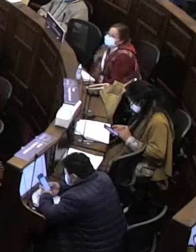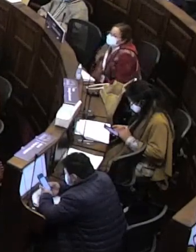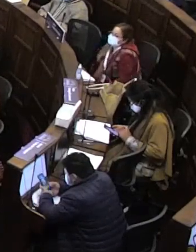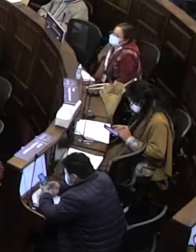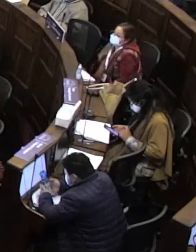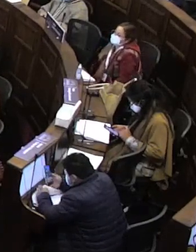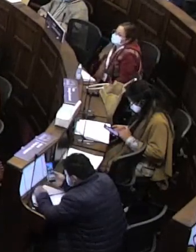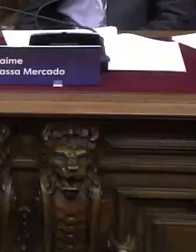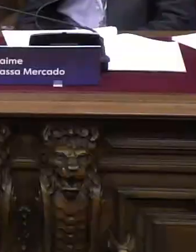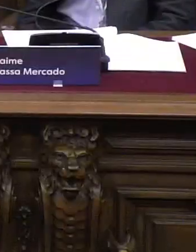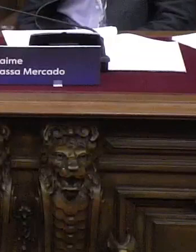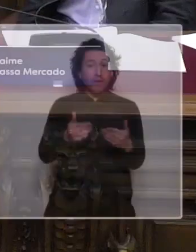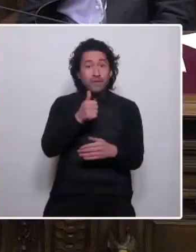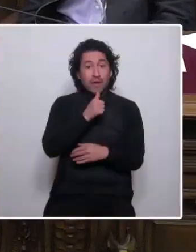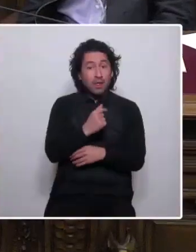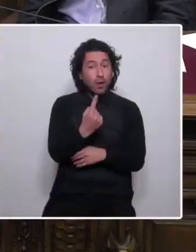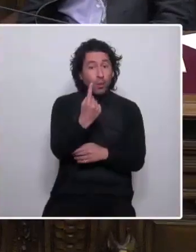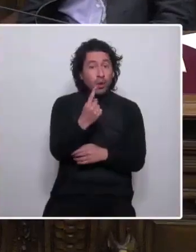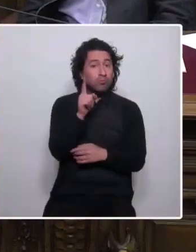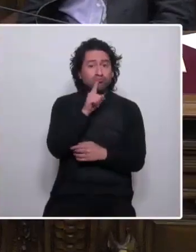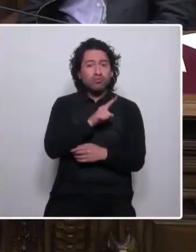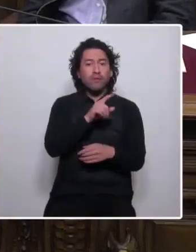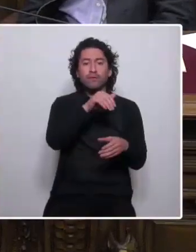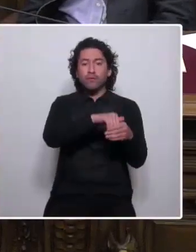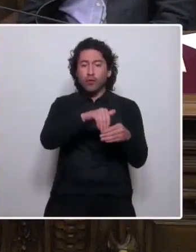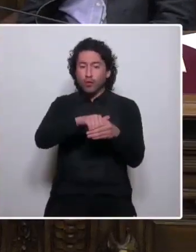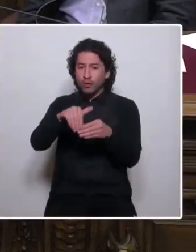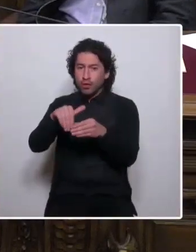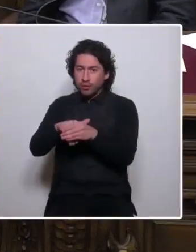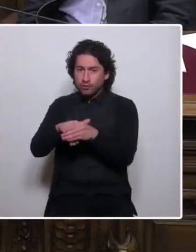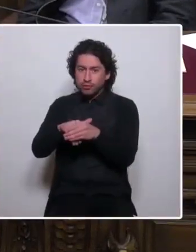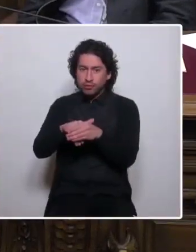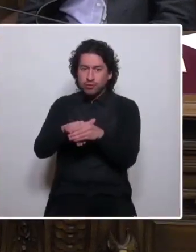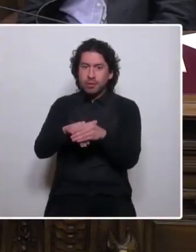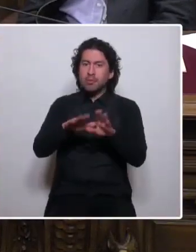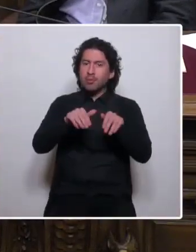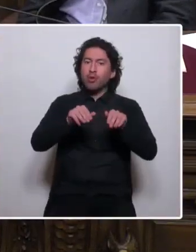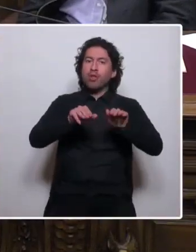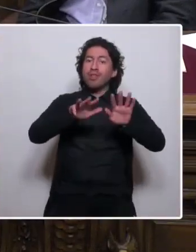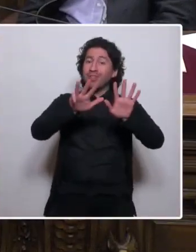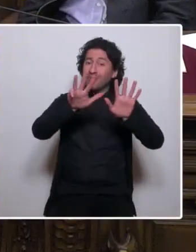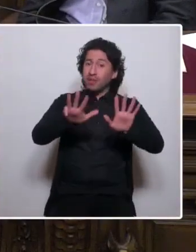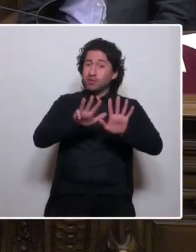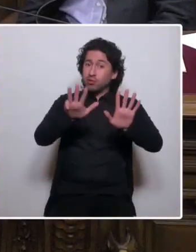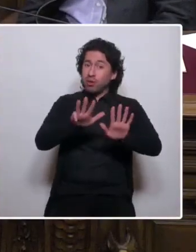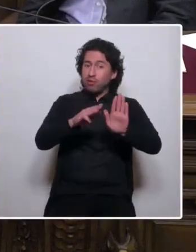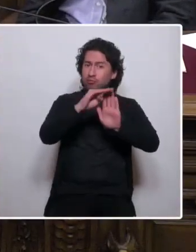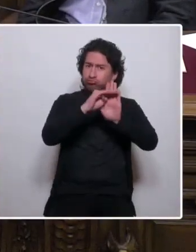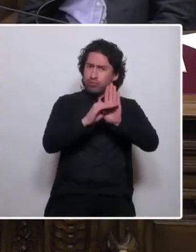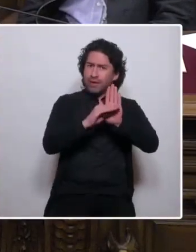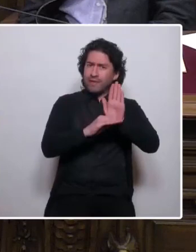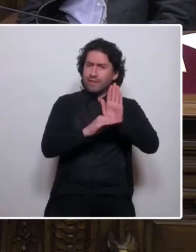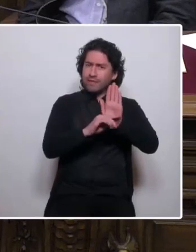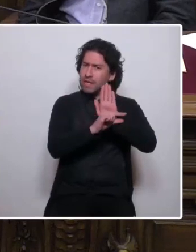Bien, queda una última votación, que es lo que figura al final de la página 19,